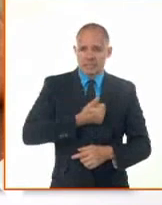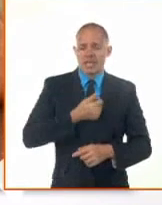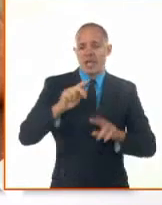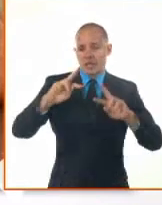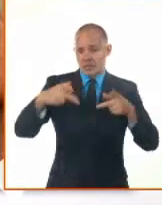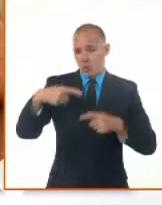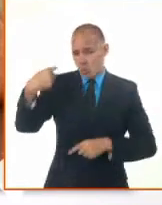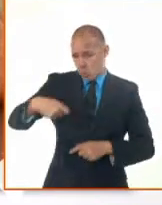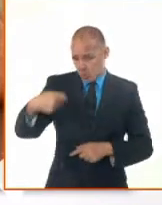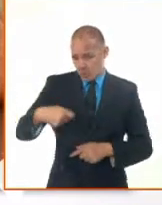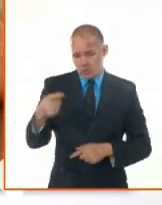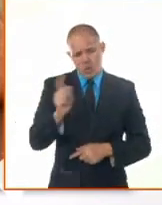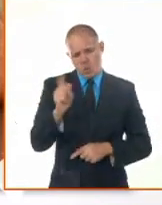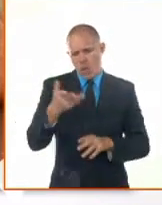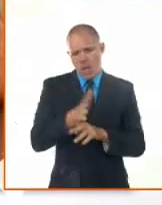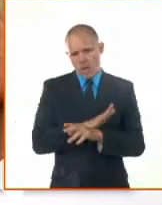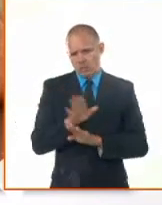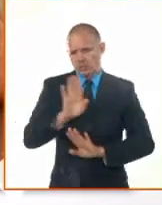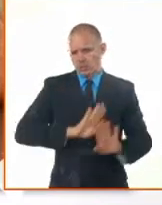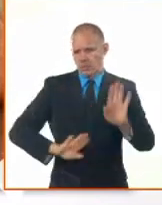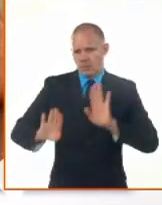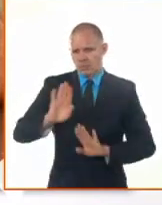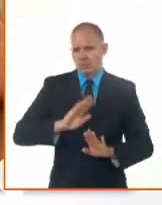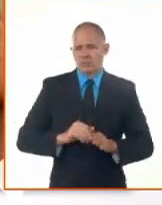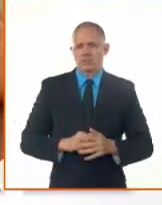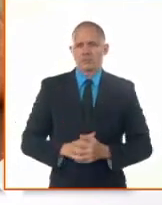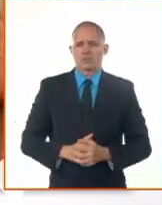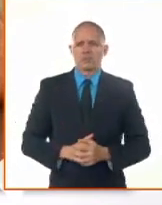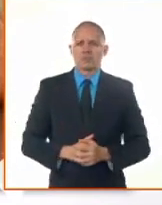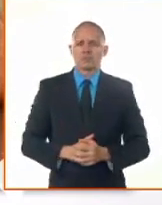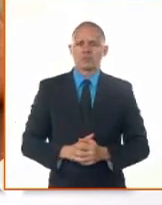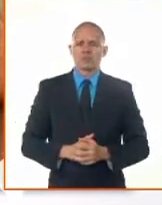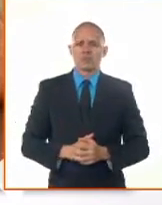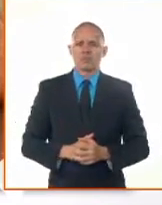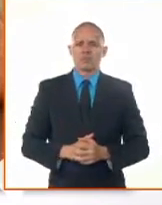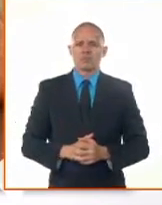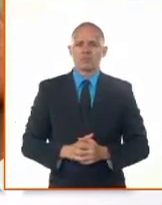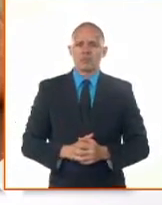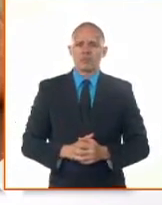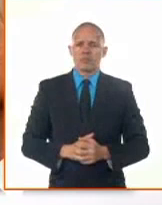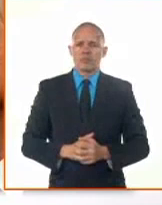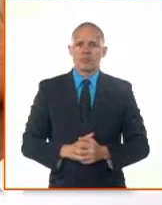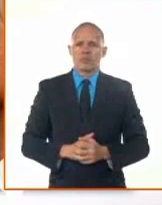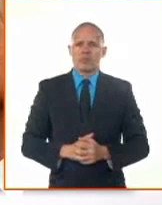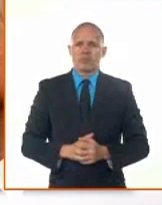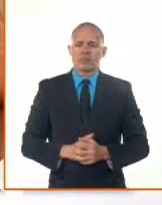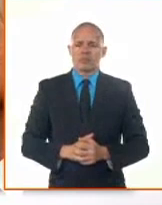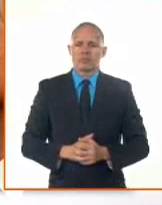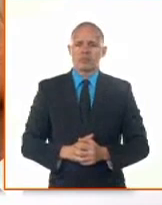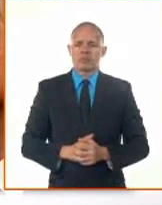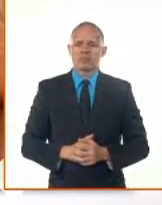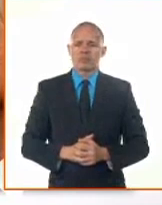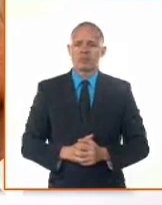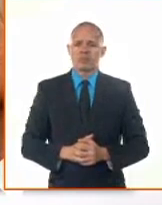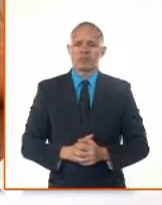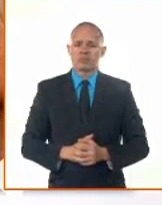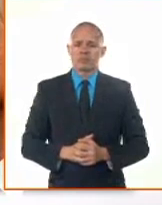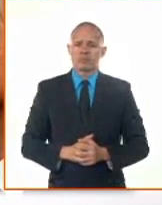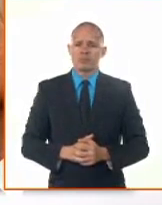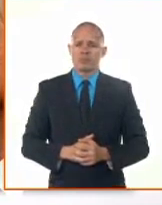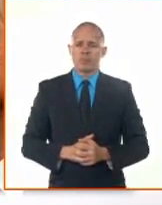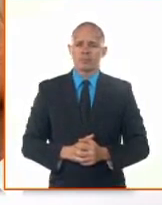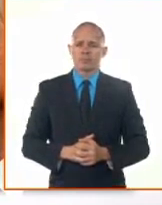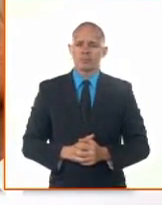la defensa y Trump han incrementado declaraciones al mismo tiempo que están tratando lo anterior han